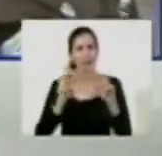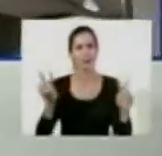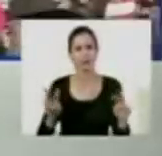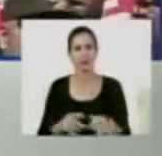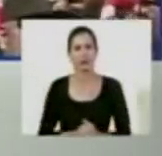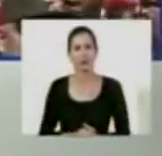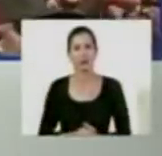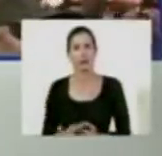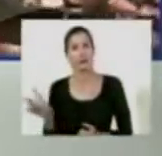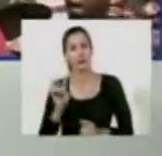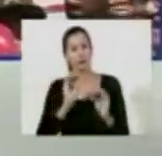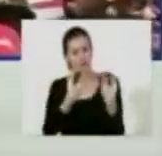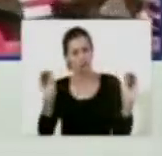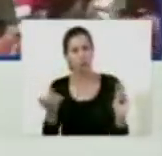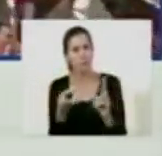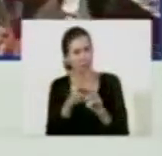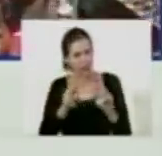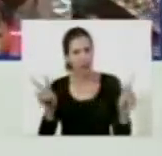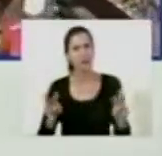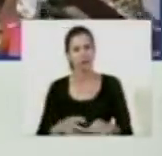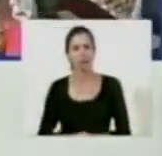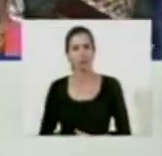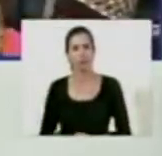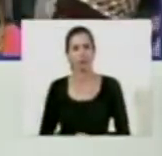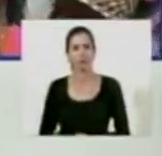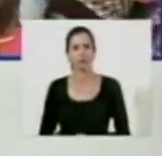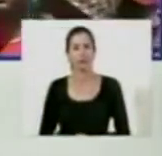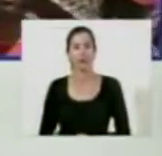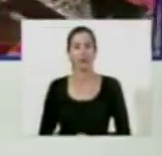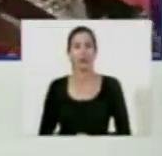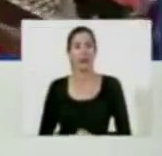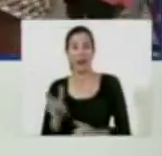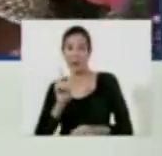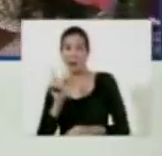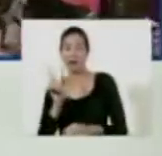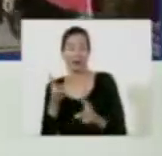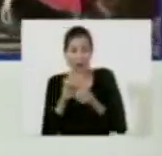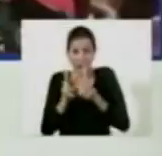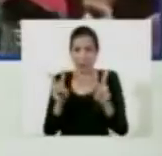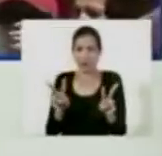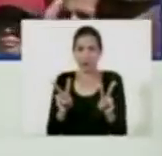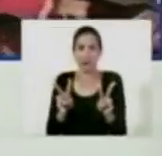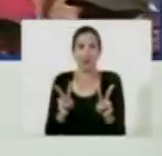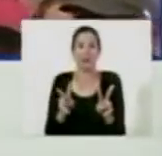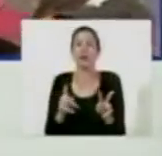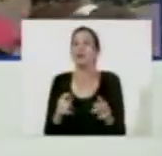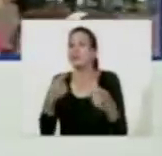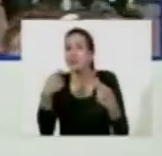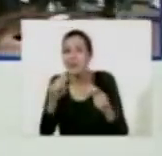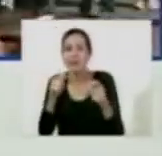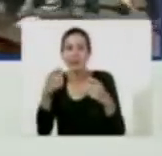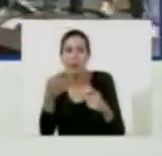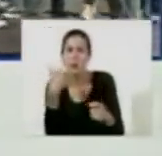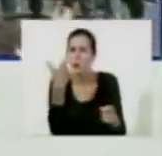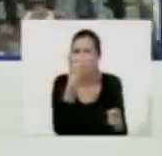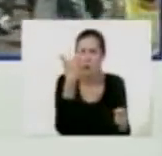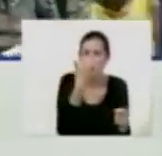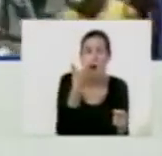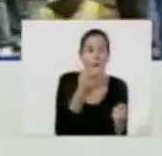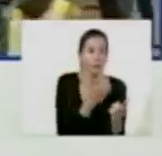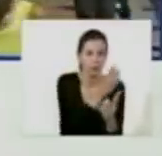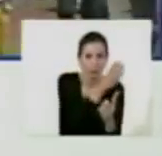Toda Venezuela la llamo a la paz. La paz tenemos que buscarla por todas las vías, por las vías políticas, a través del